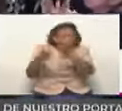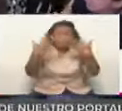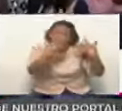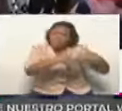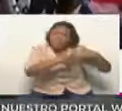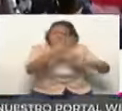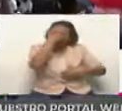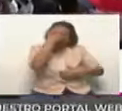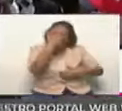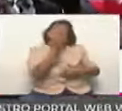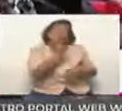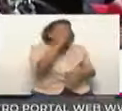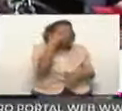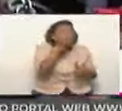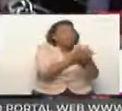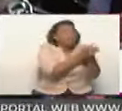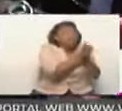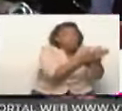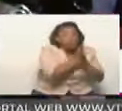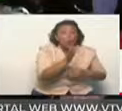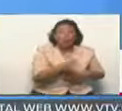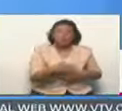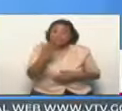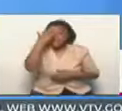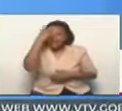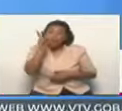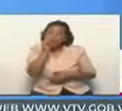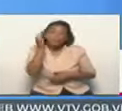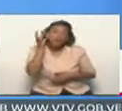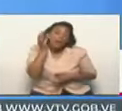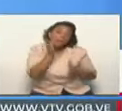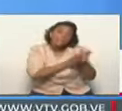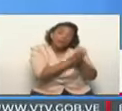saben los emprendedores, lo saben las emprendedoras.